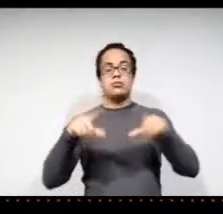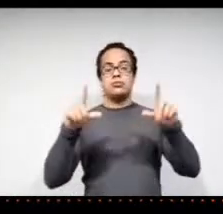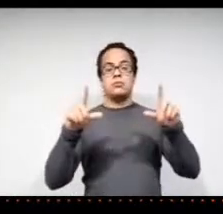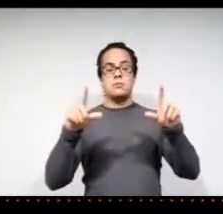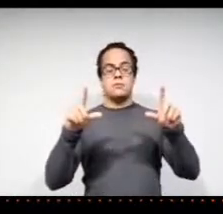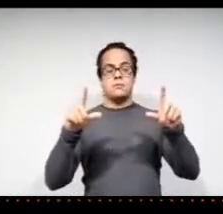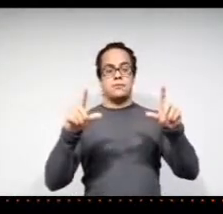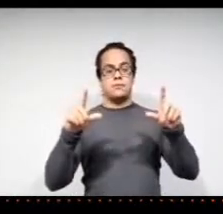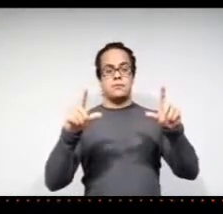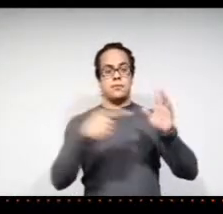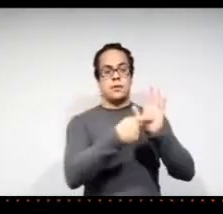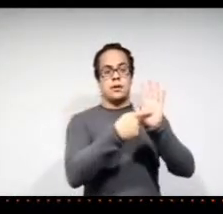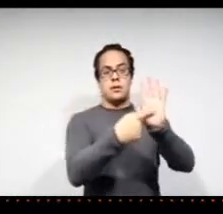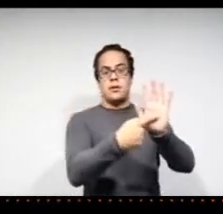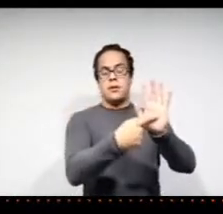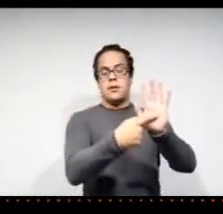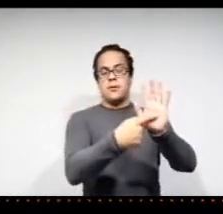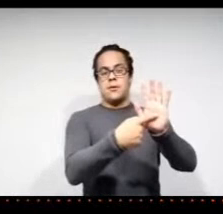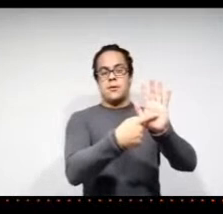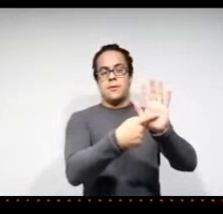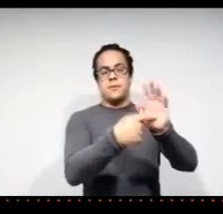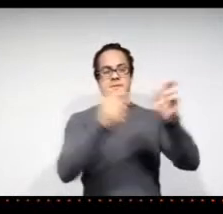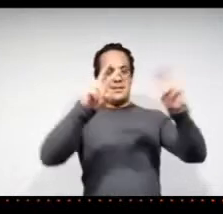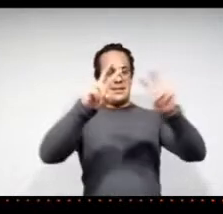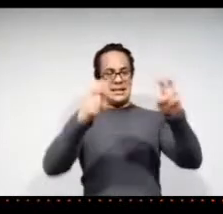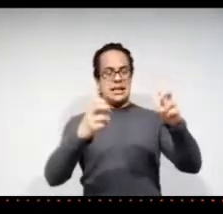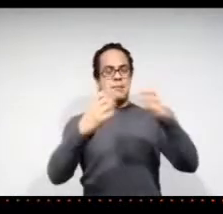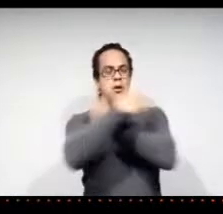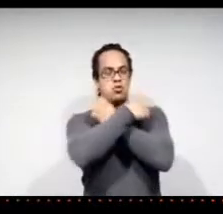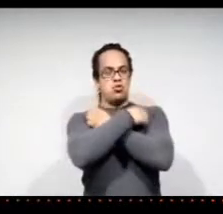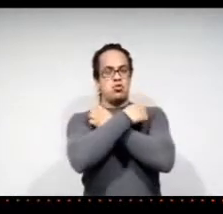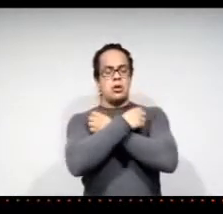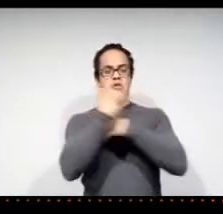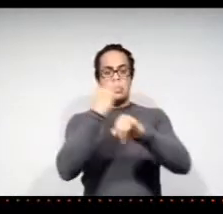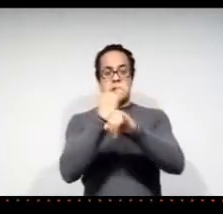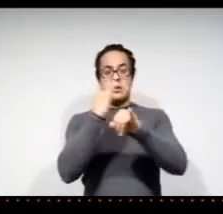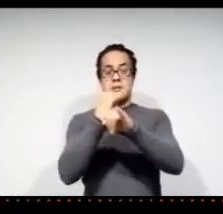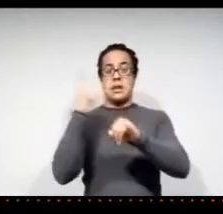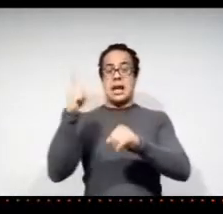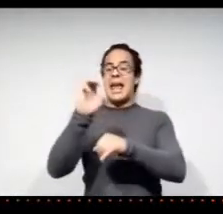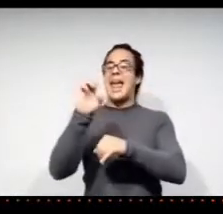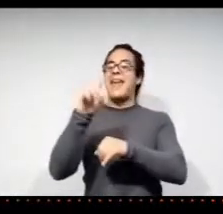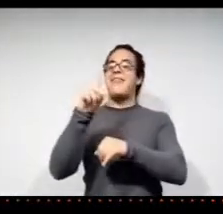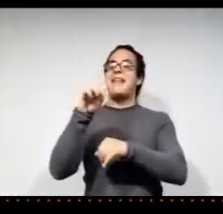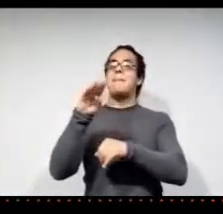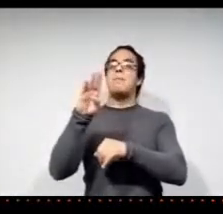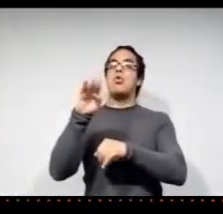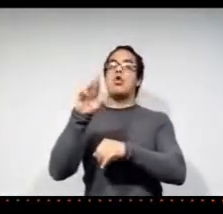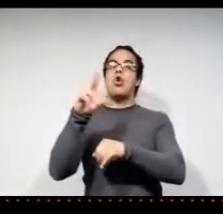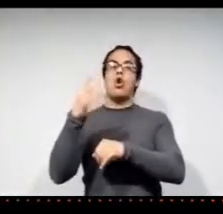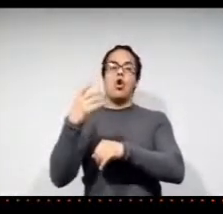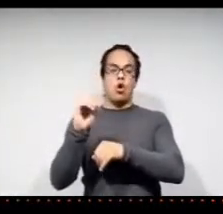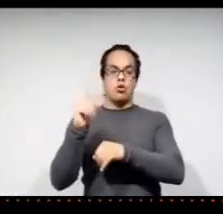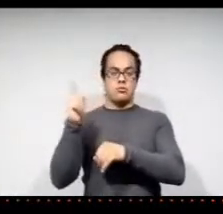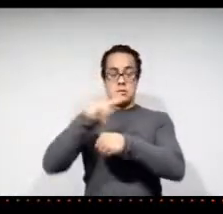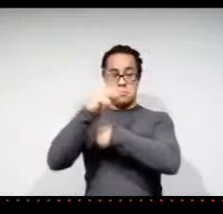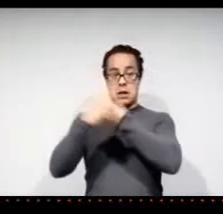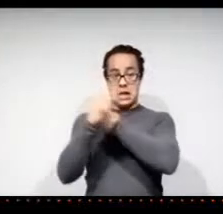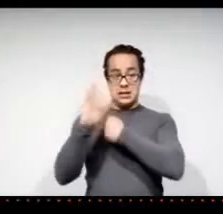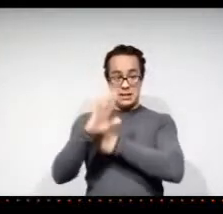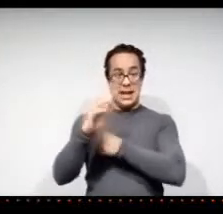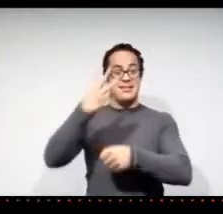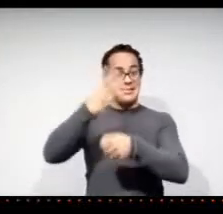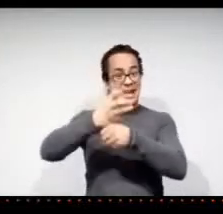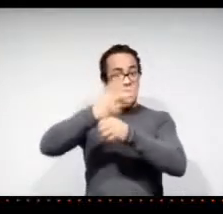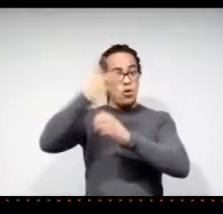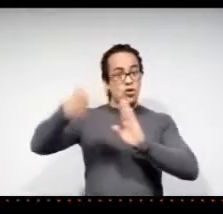el manifiesto de la enseñanza en línea de la Universidad de Edimburgo, un documento fascinante que lleva su tercera edición. Y ahí dicen varias